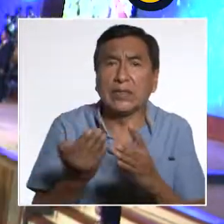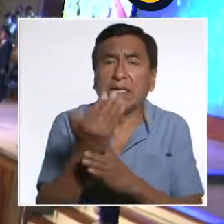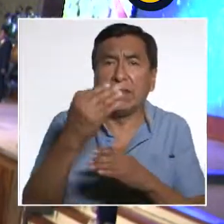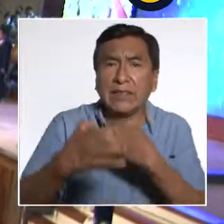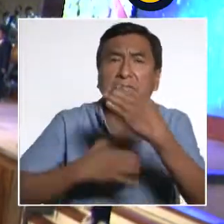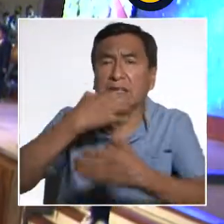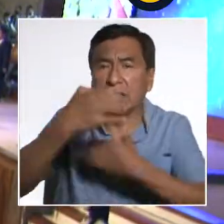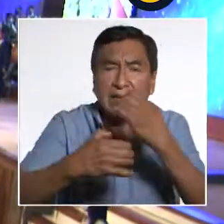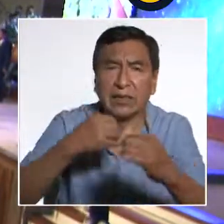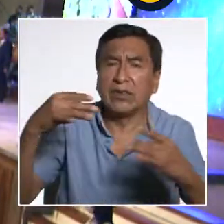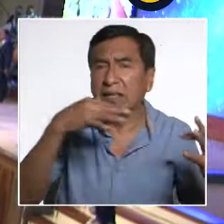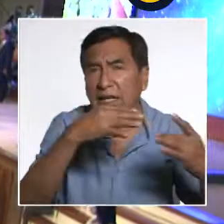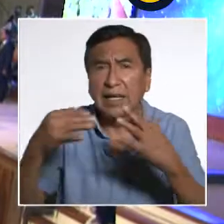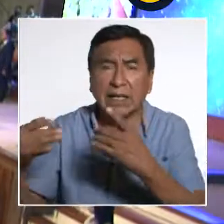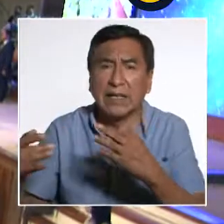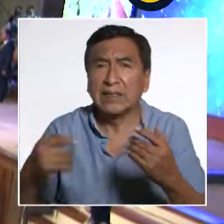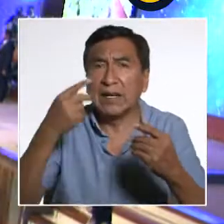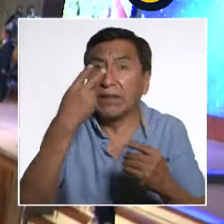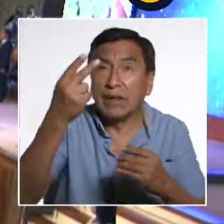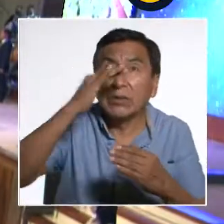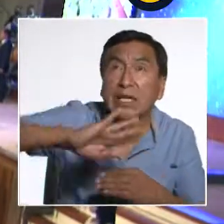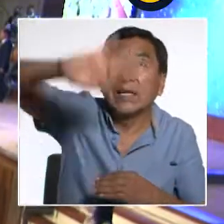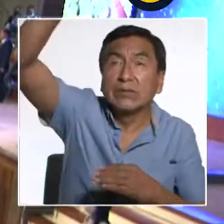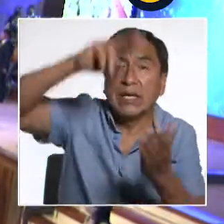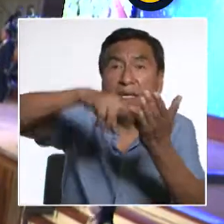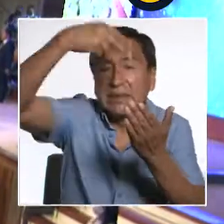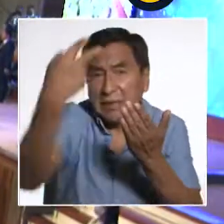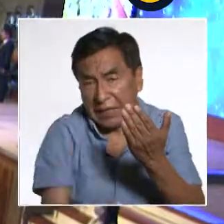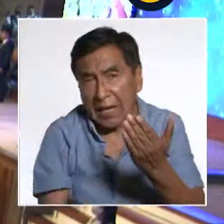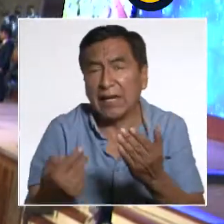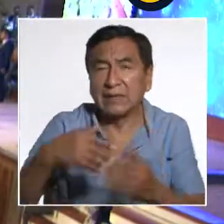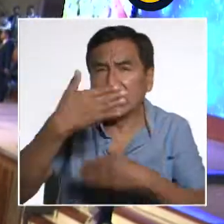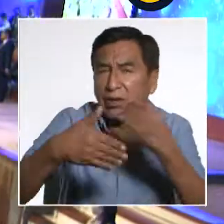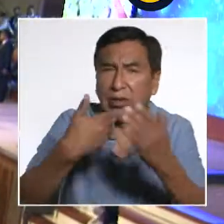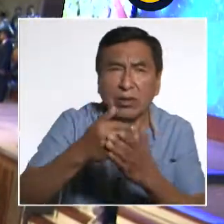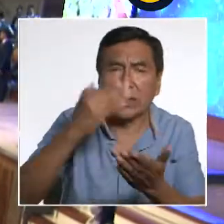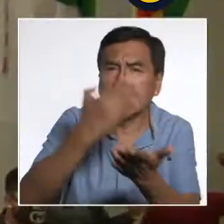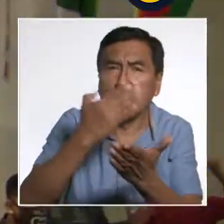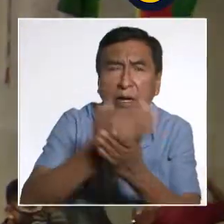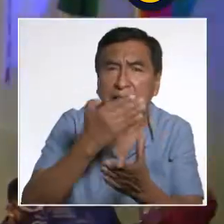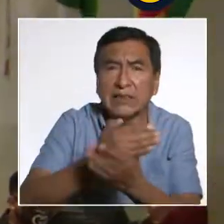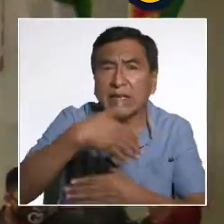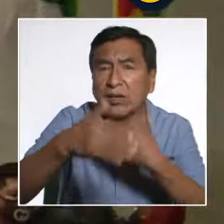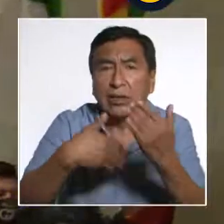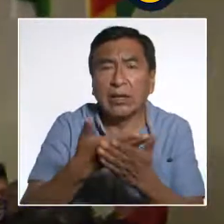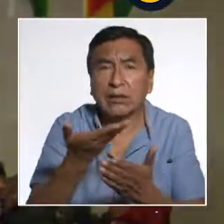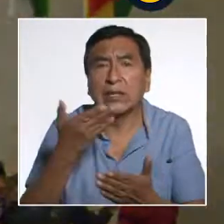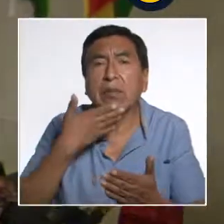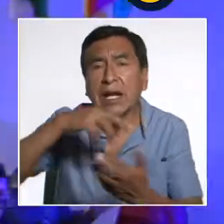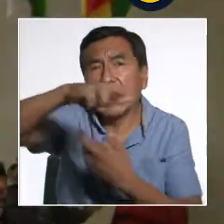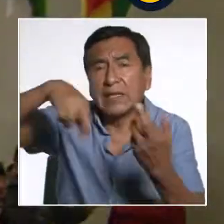guerra, veremos que murallas se caen, venda de los ojos se caen, y todo hechizo que hay alrededor